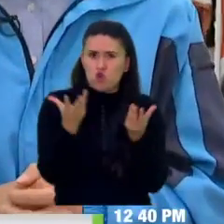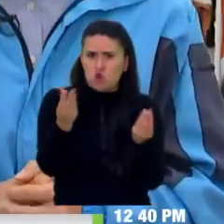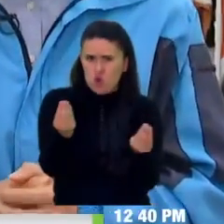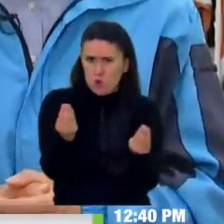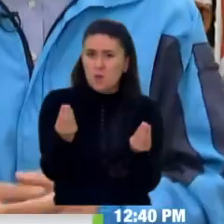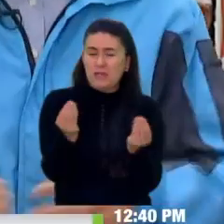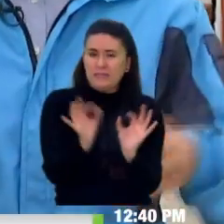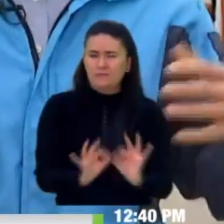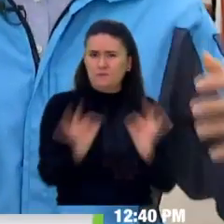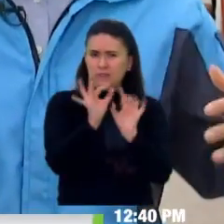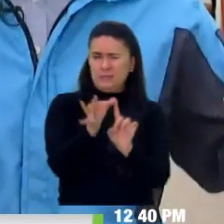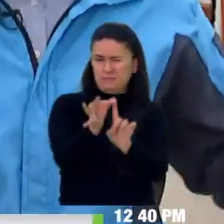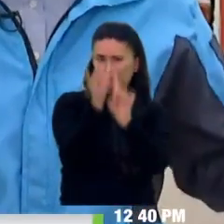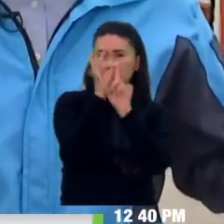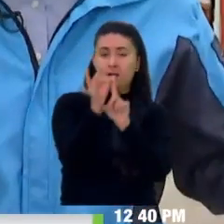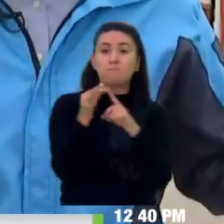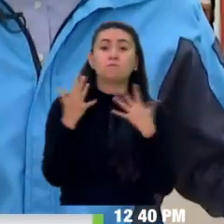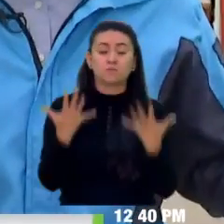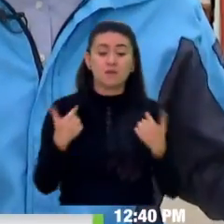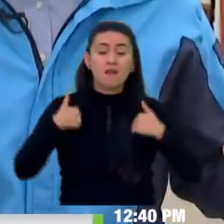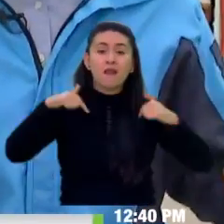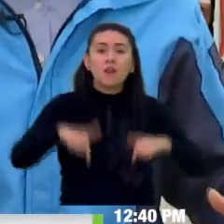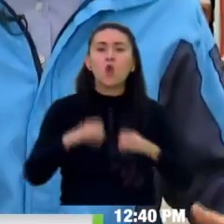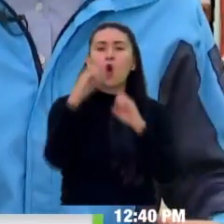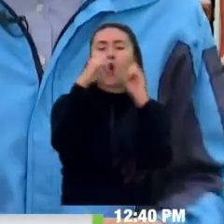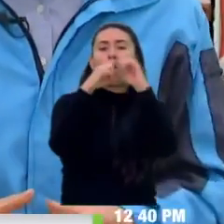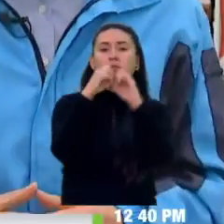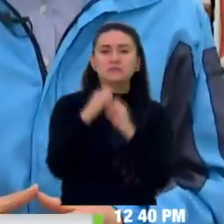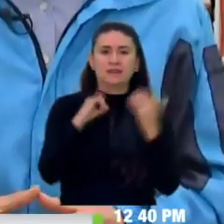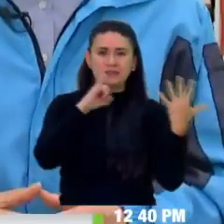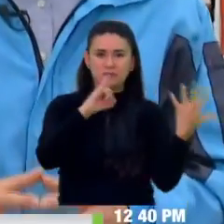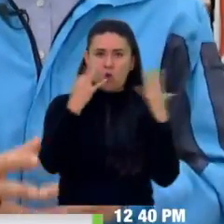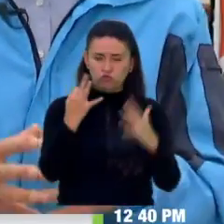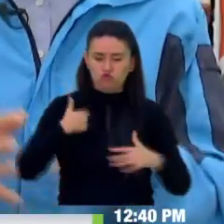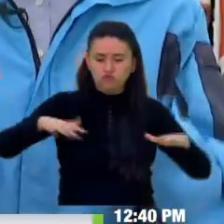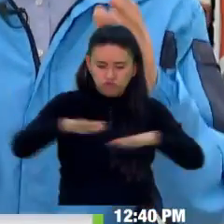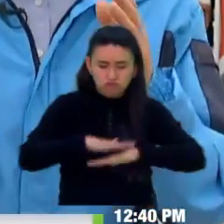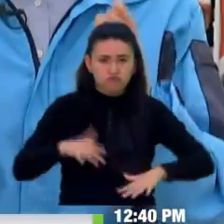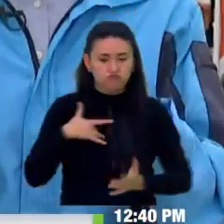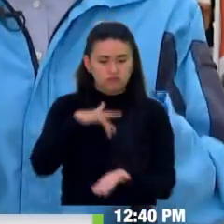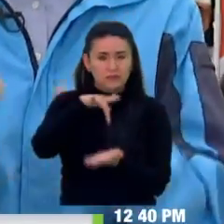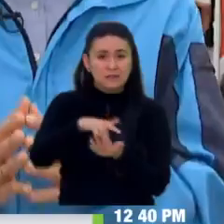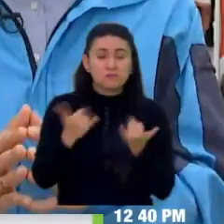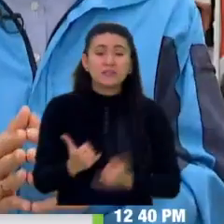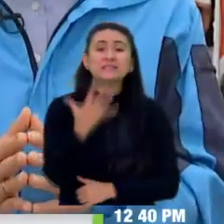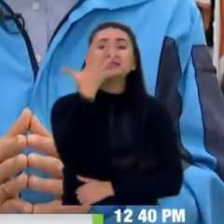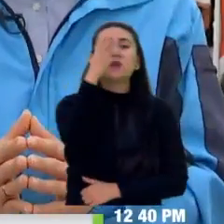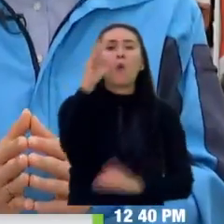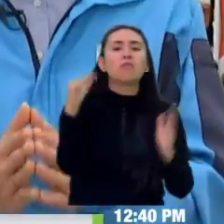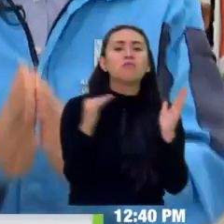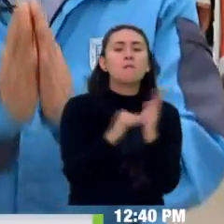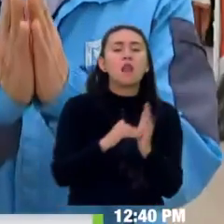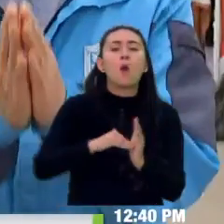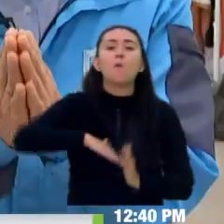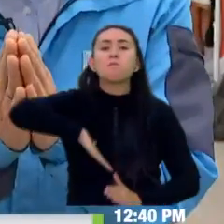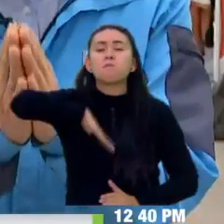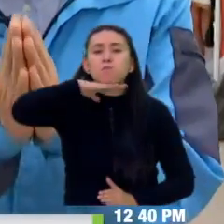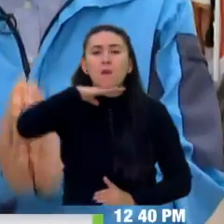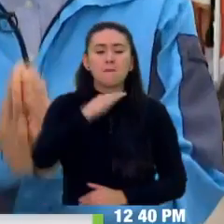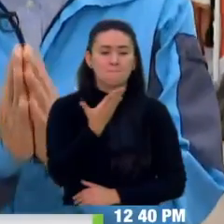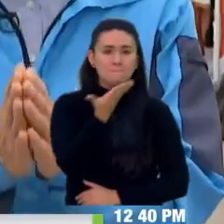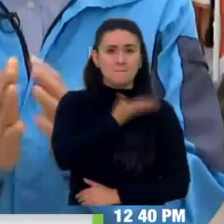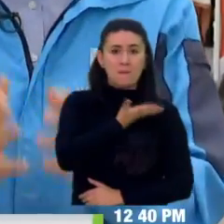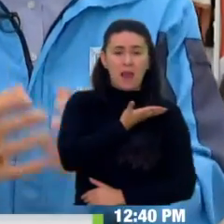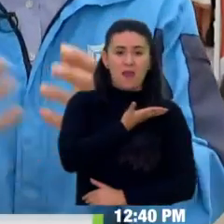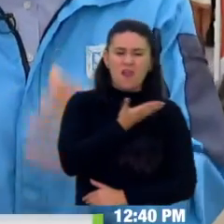mencionando ustedes. Los saludo aquí desde Compensar de la Avenida 68, donde tenemos 50.000 dosis disponibles para mamás,